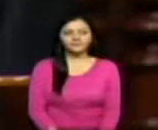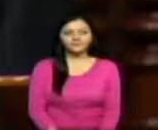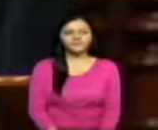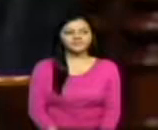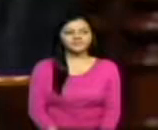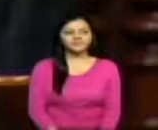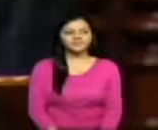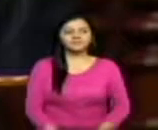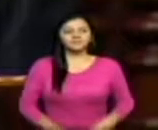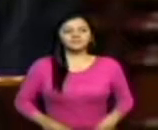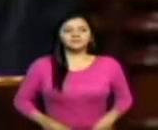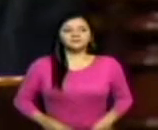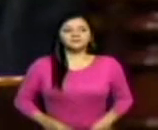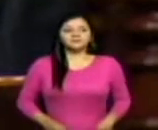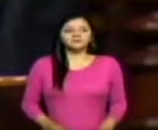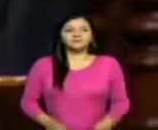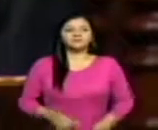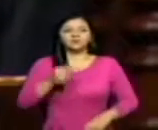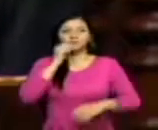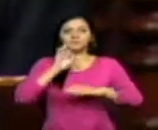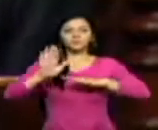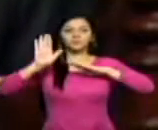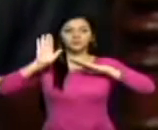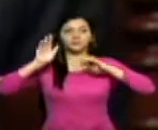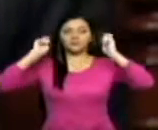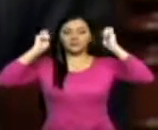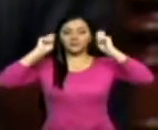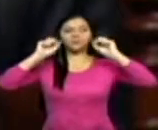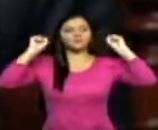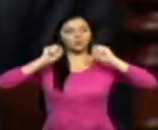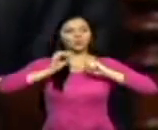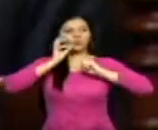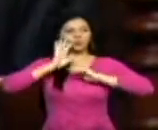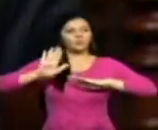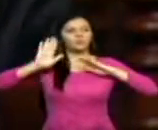Eso fue mi promesa de campaña y la cumpliremos.